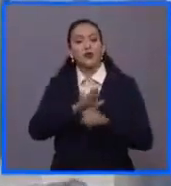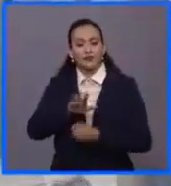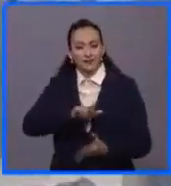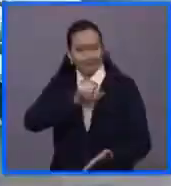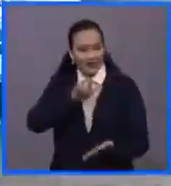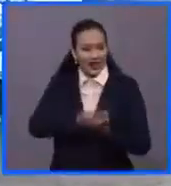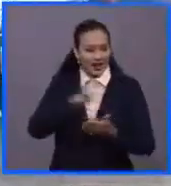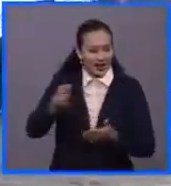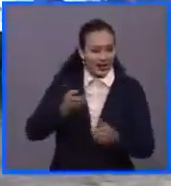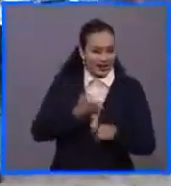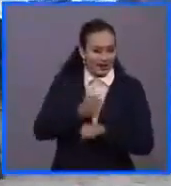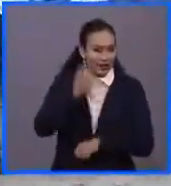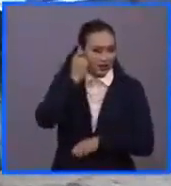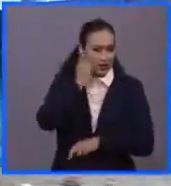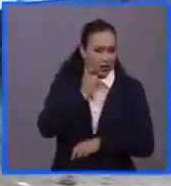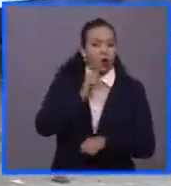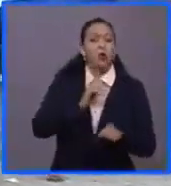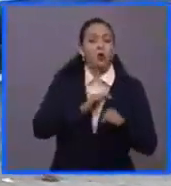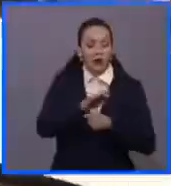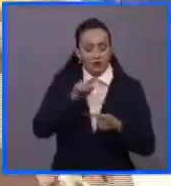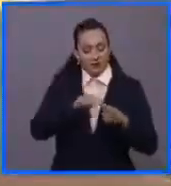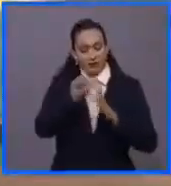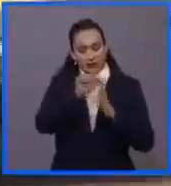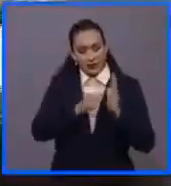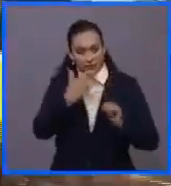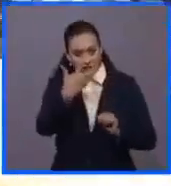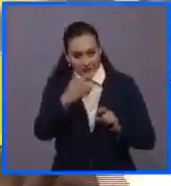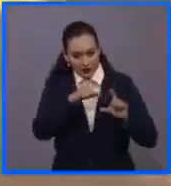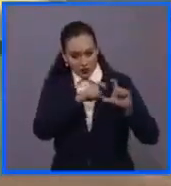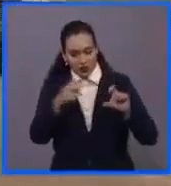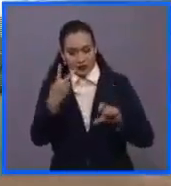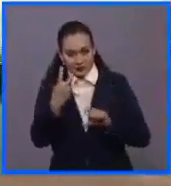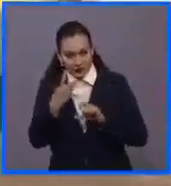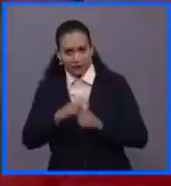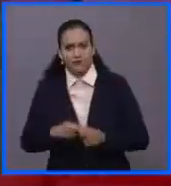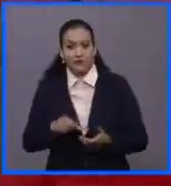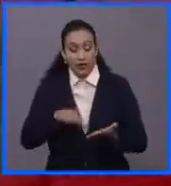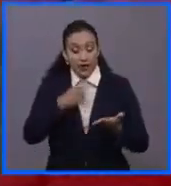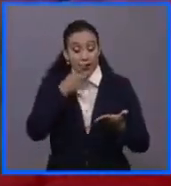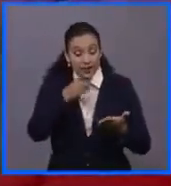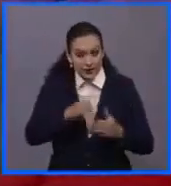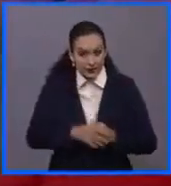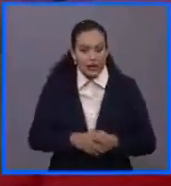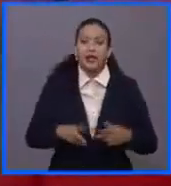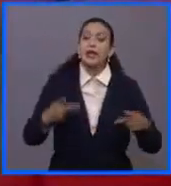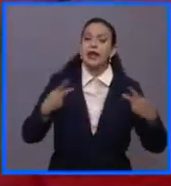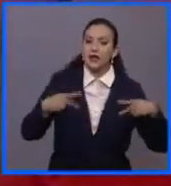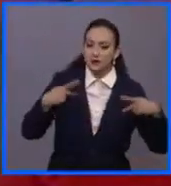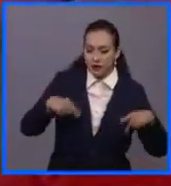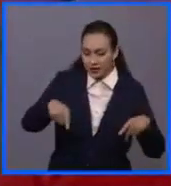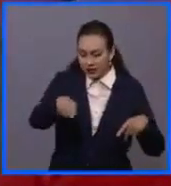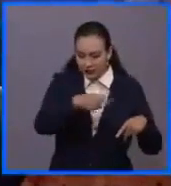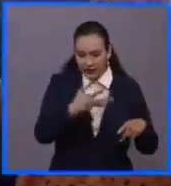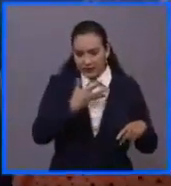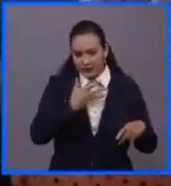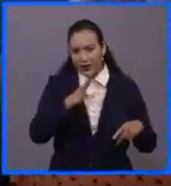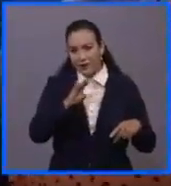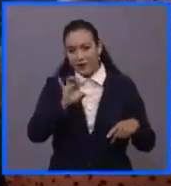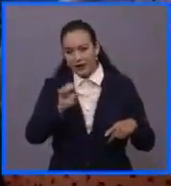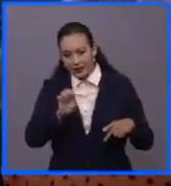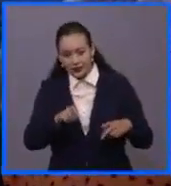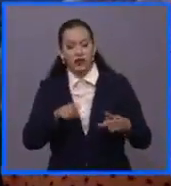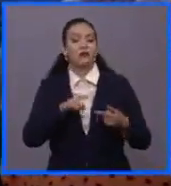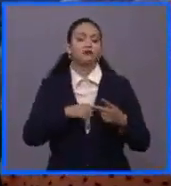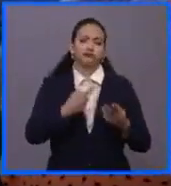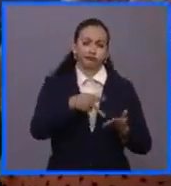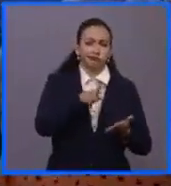del Estado de Guerrero, entre ellos el artículo 5, párrafo segundo, que exceptuaba al personal de base y supernumerario que no tuviera nivel de mando